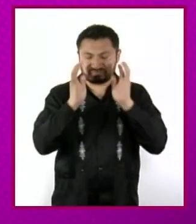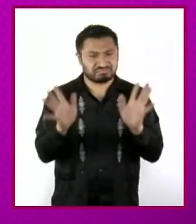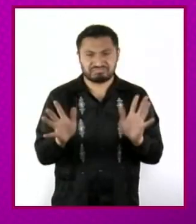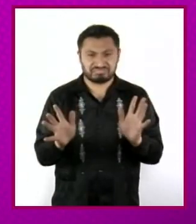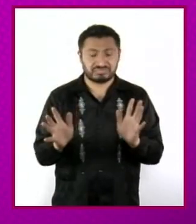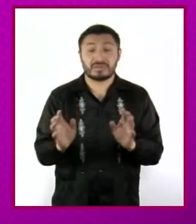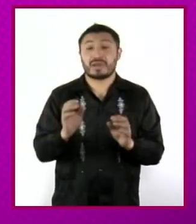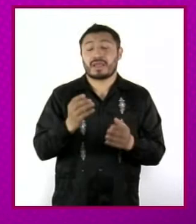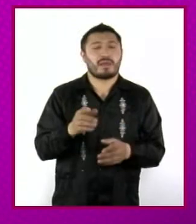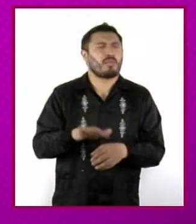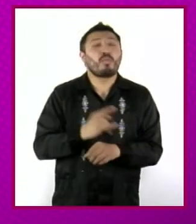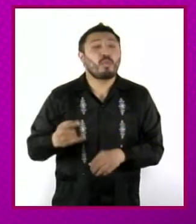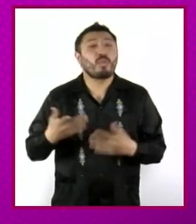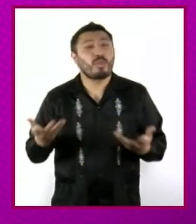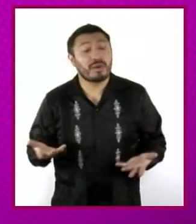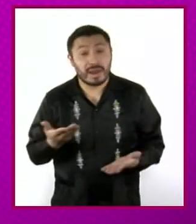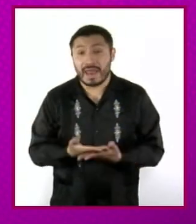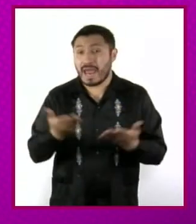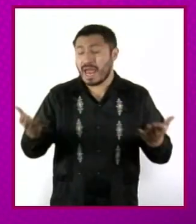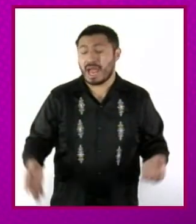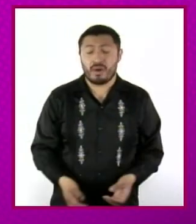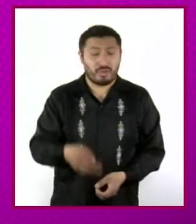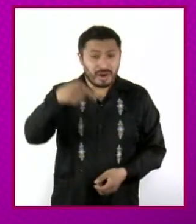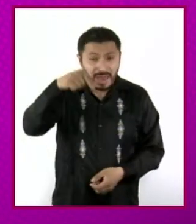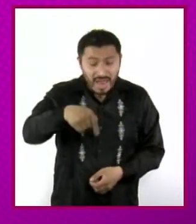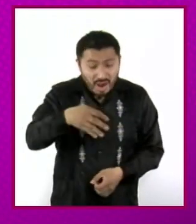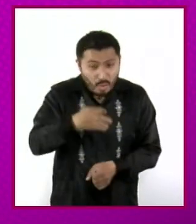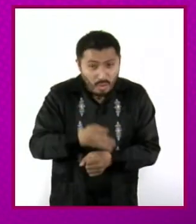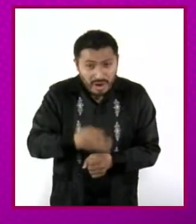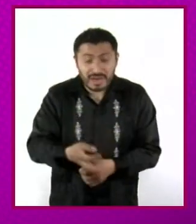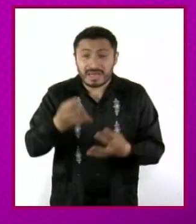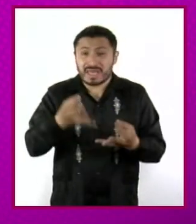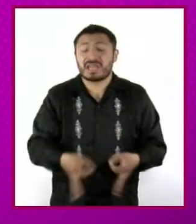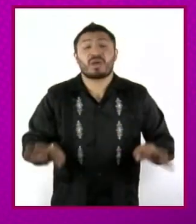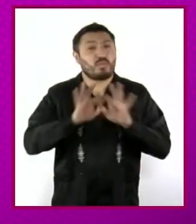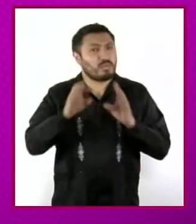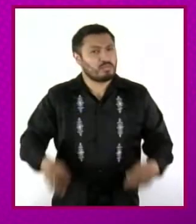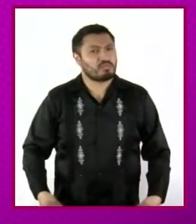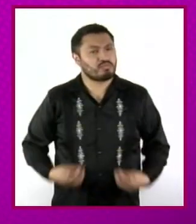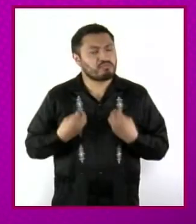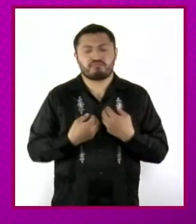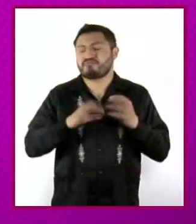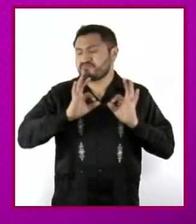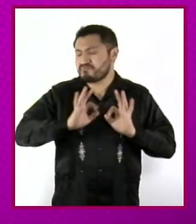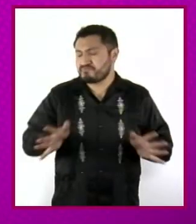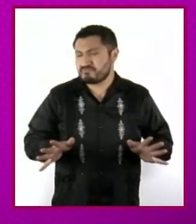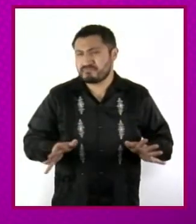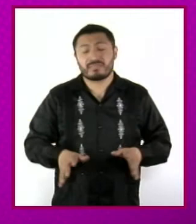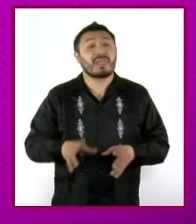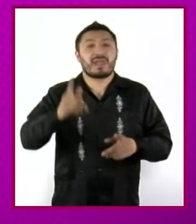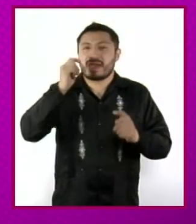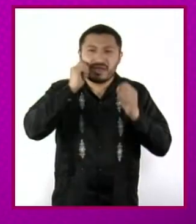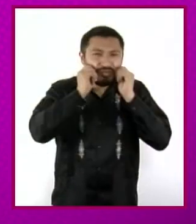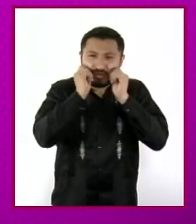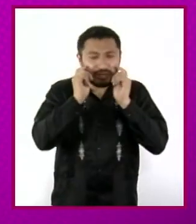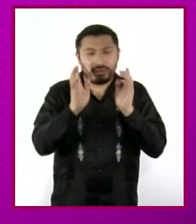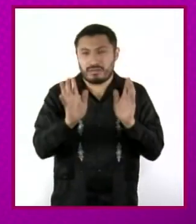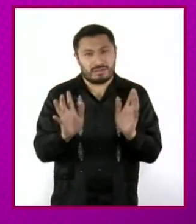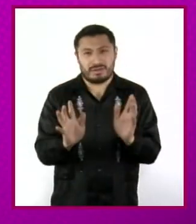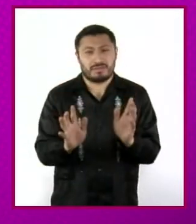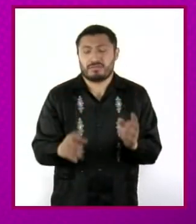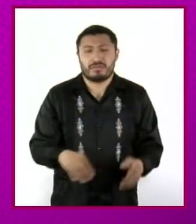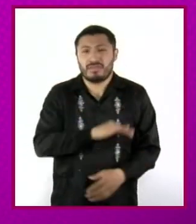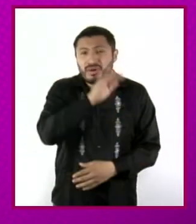porque el ahora es el momento de vivir realmente. Ya no nos importa